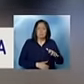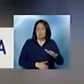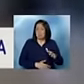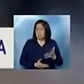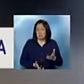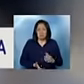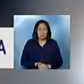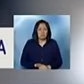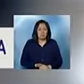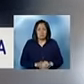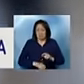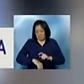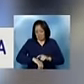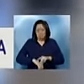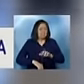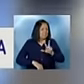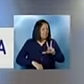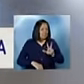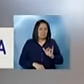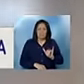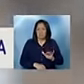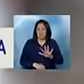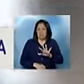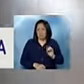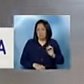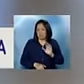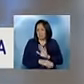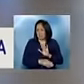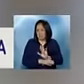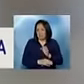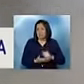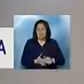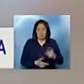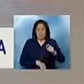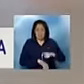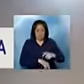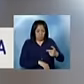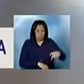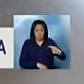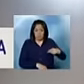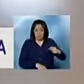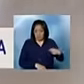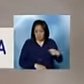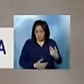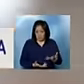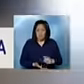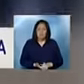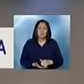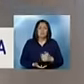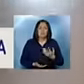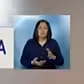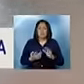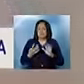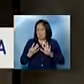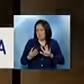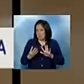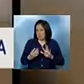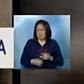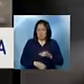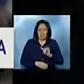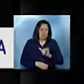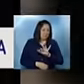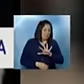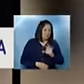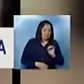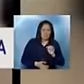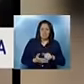aproximadamente a las 3:50 de la tarde, hora de España, aproximadamente 9:50,